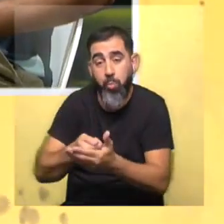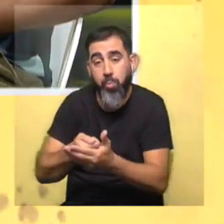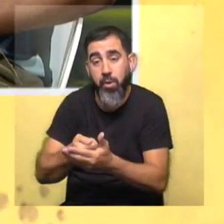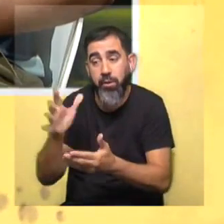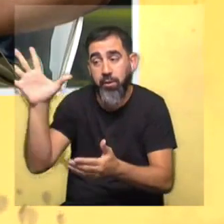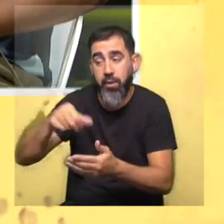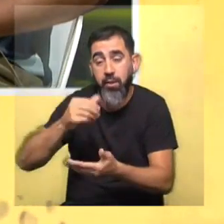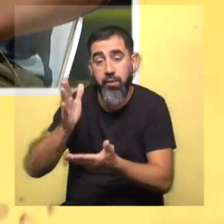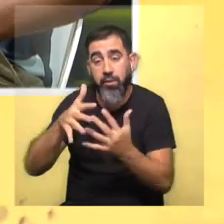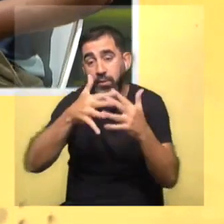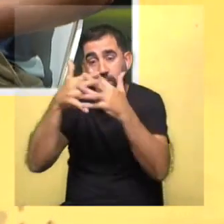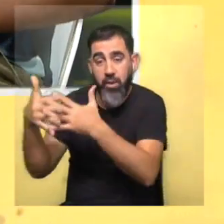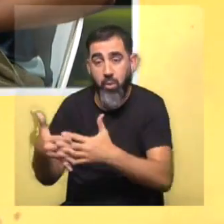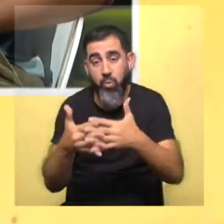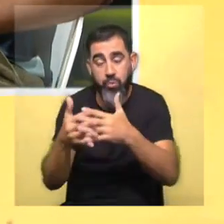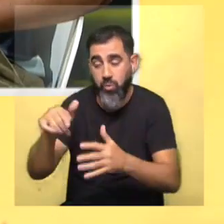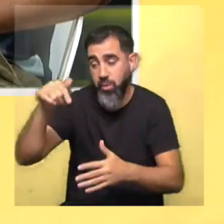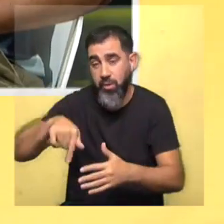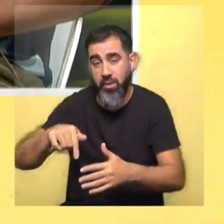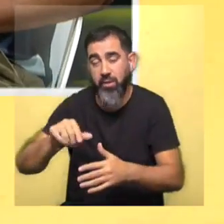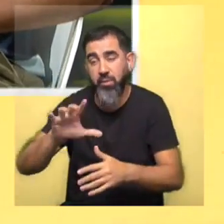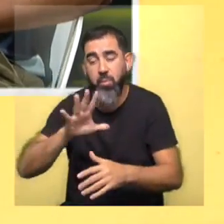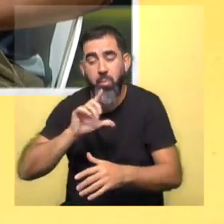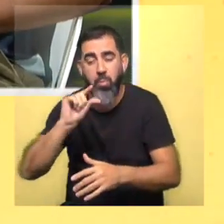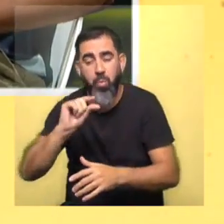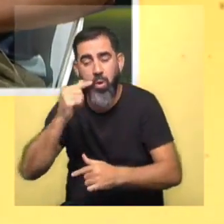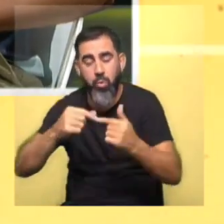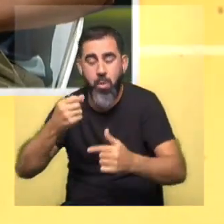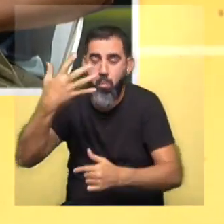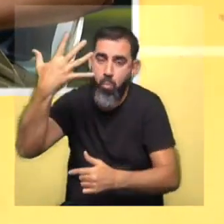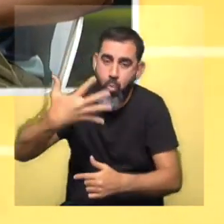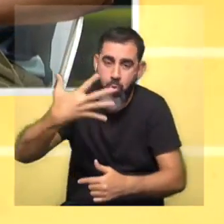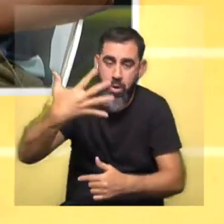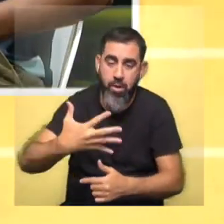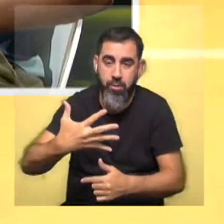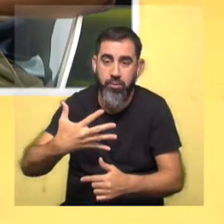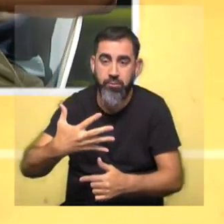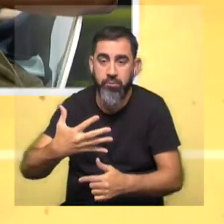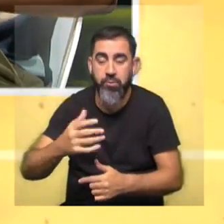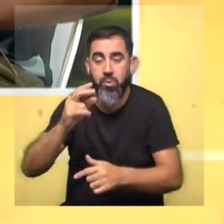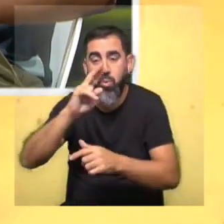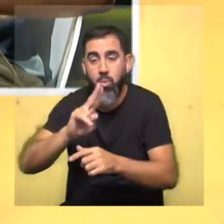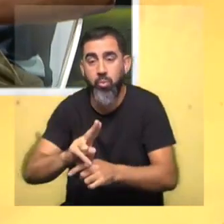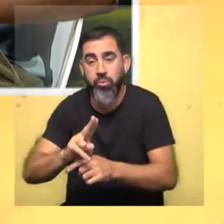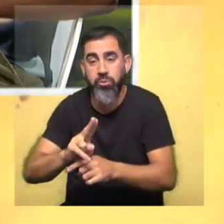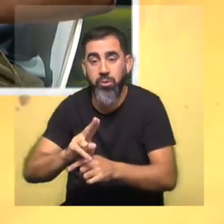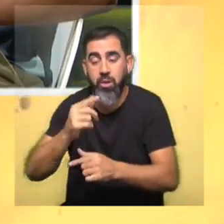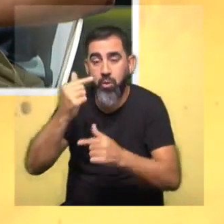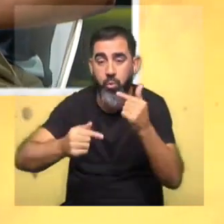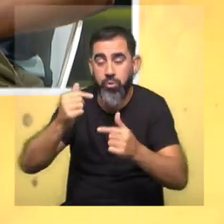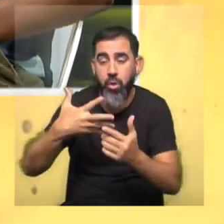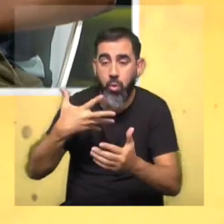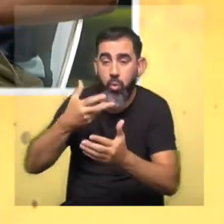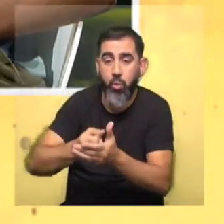todo de Estados Unidos porque acá lo que hay es poco y es caro. Y bueno, usamos mediante la franquicia, vamos